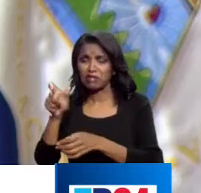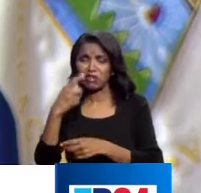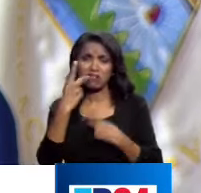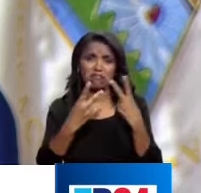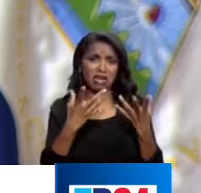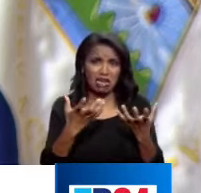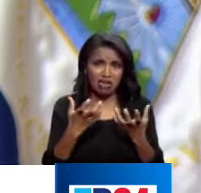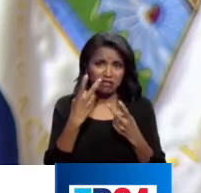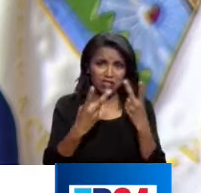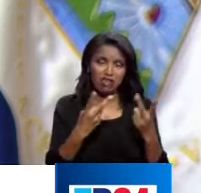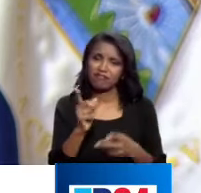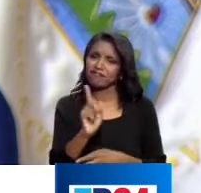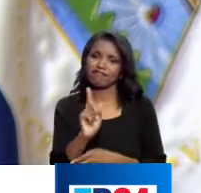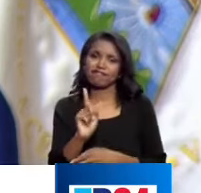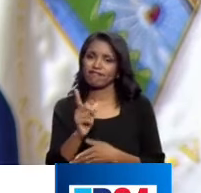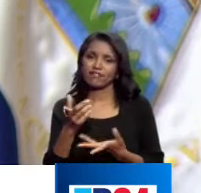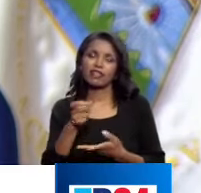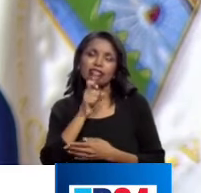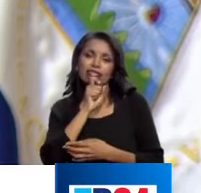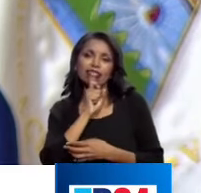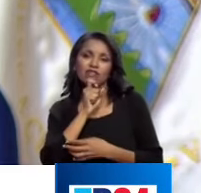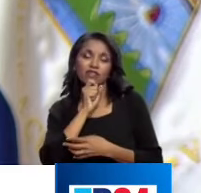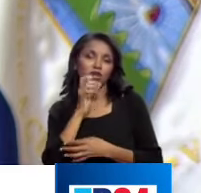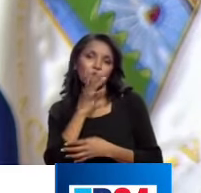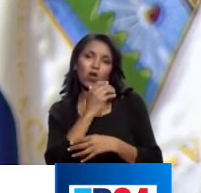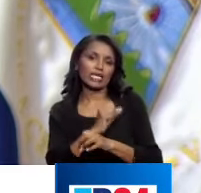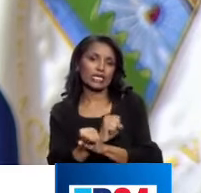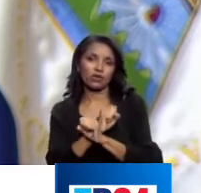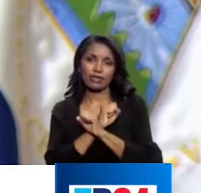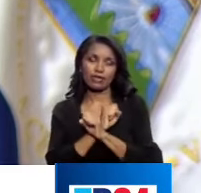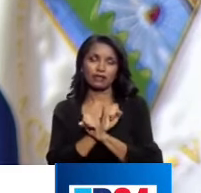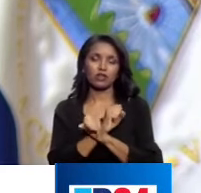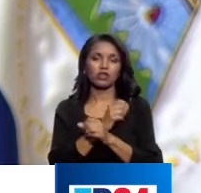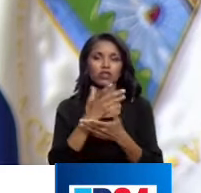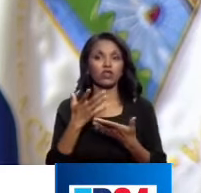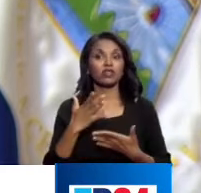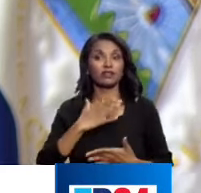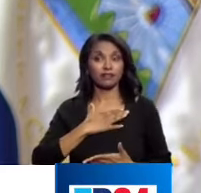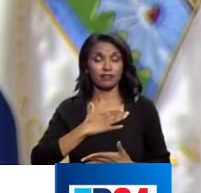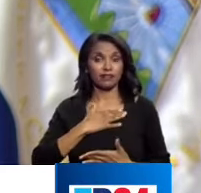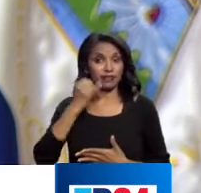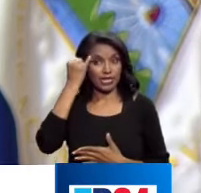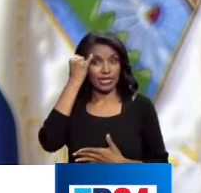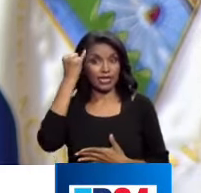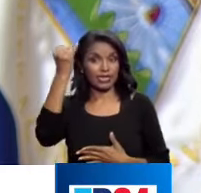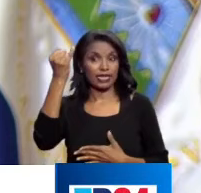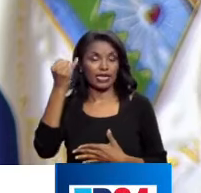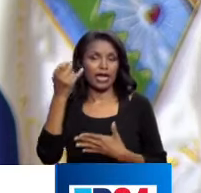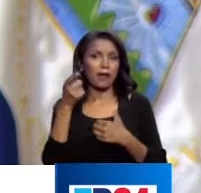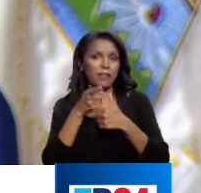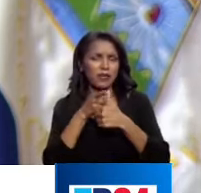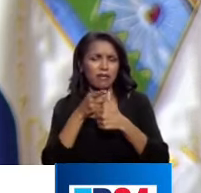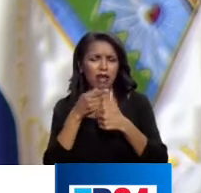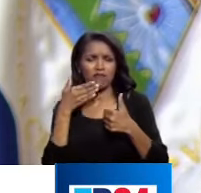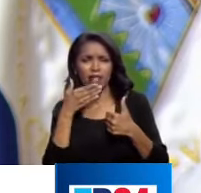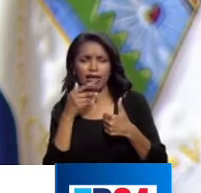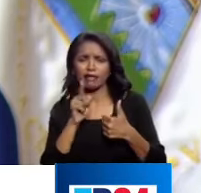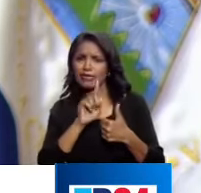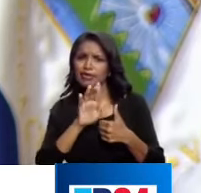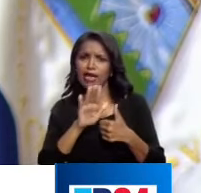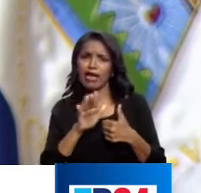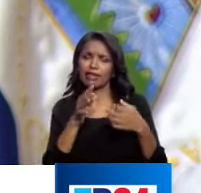aspirar a ser una potencia turística. Por eso, nuestro plan tan férreo para combatir la delincuencia. Número